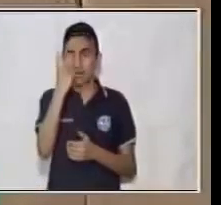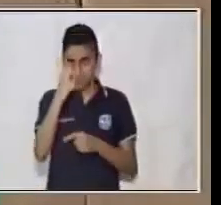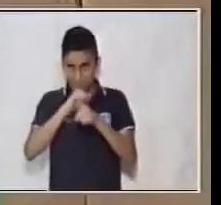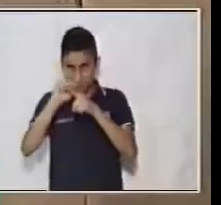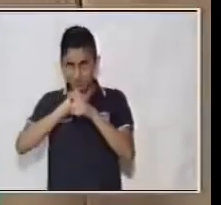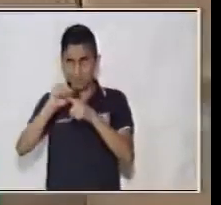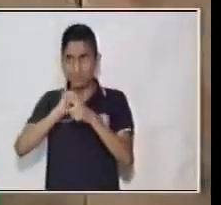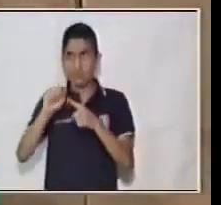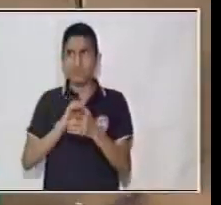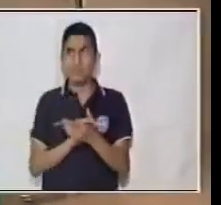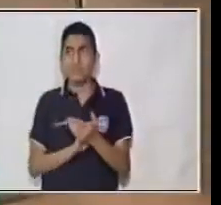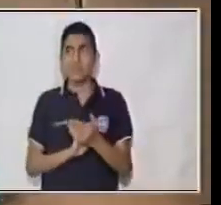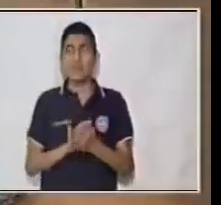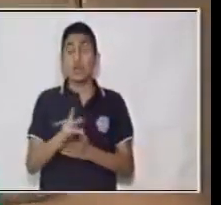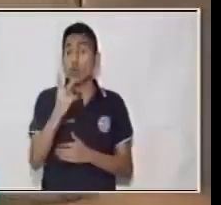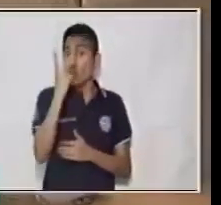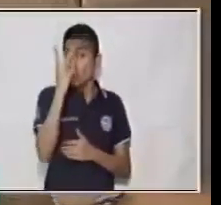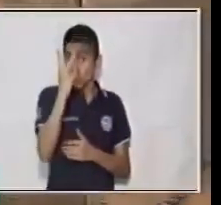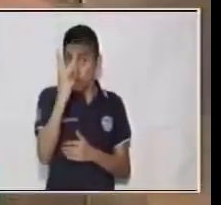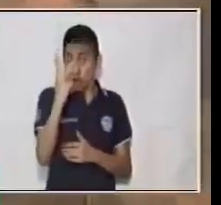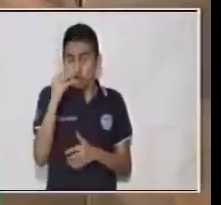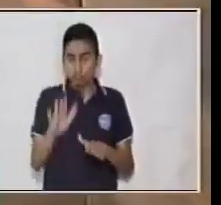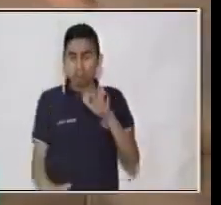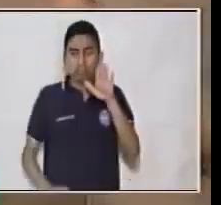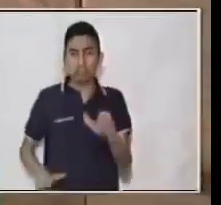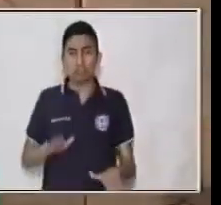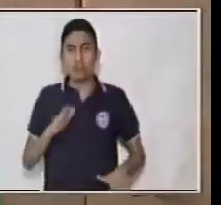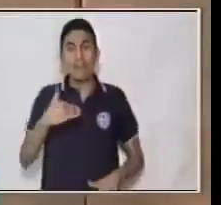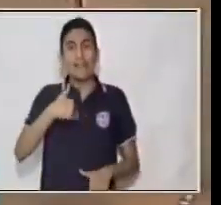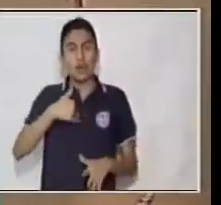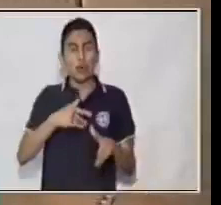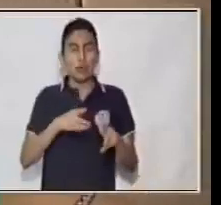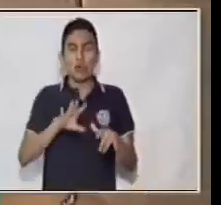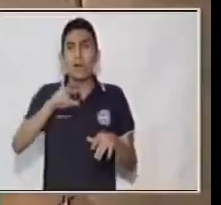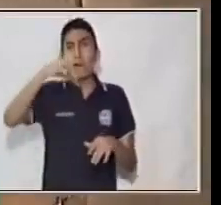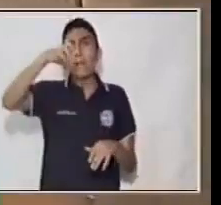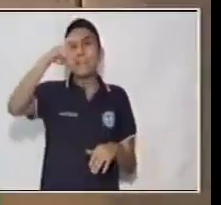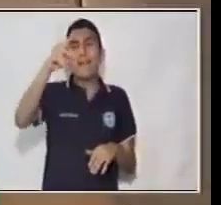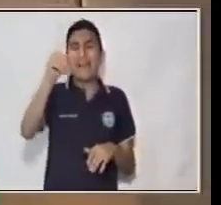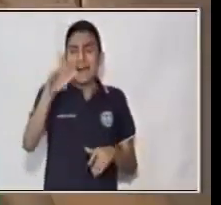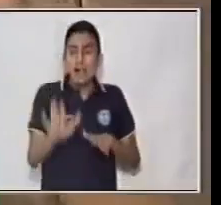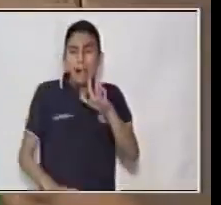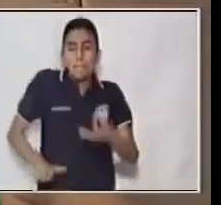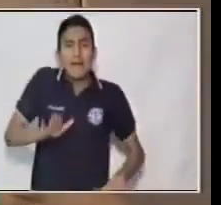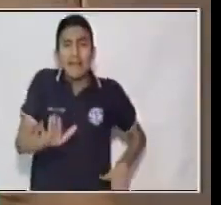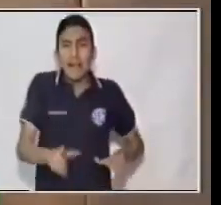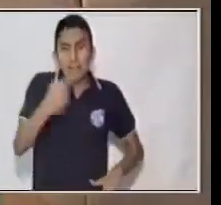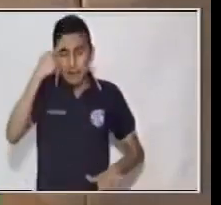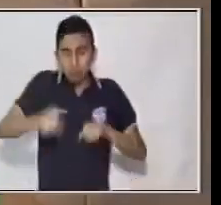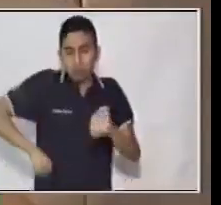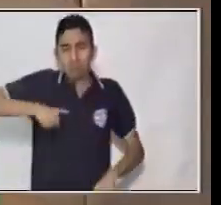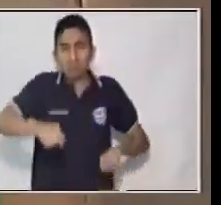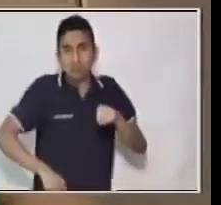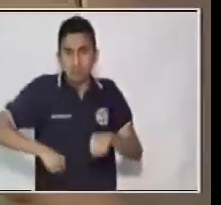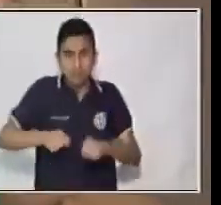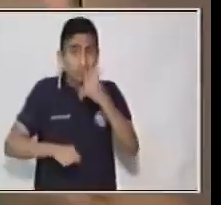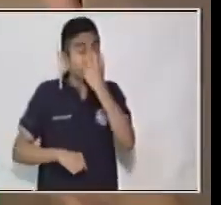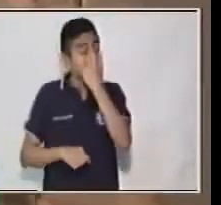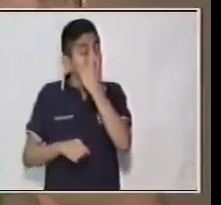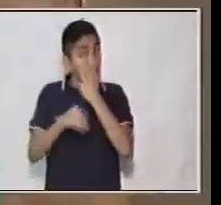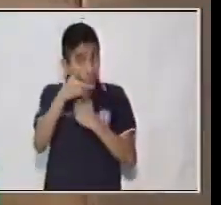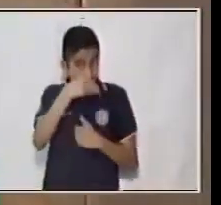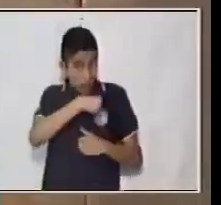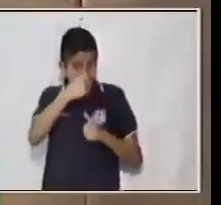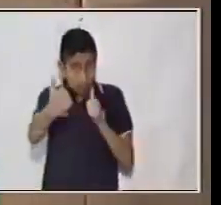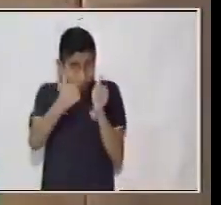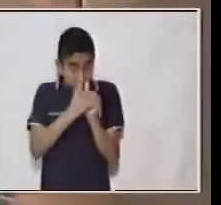Nuevamente. Dos pedales tengo, también un sillón. Si te llevo a